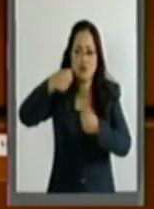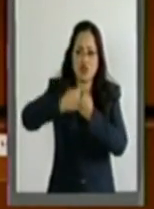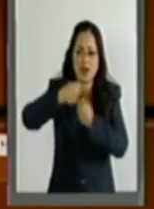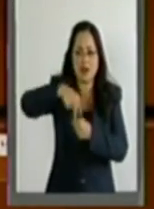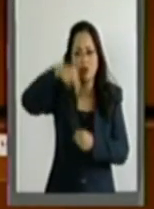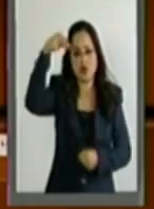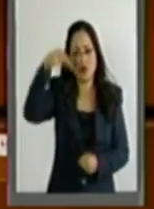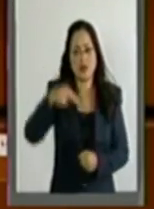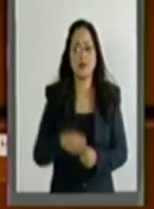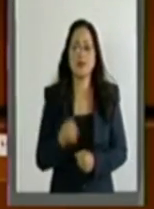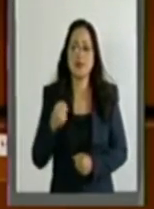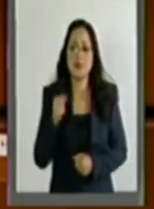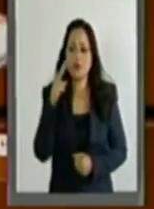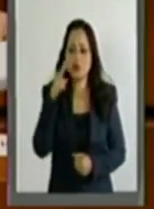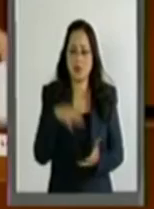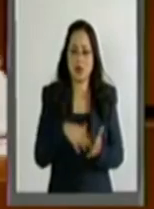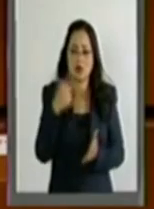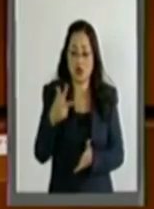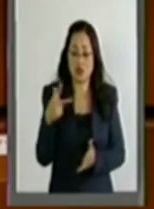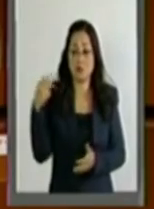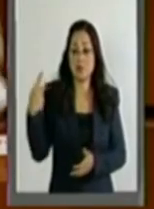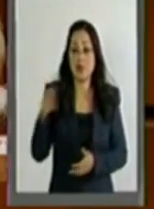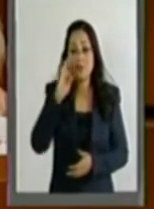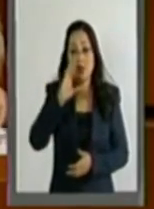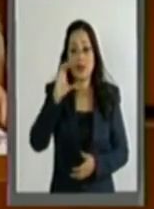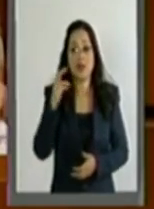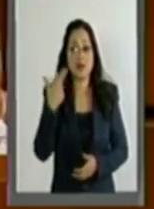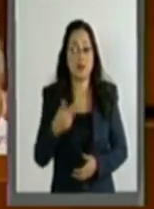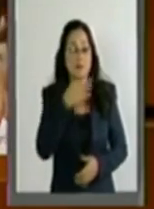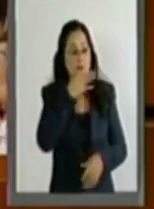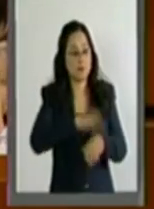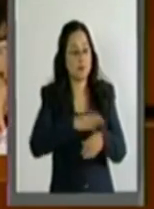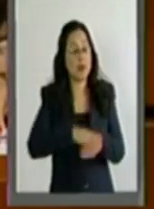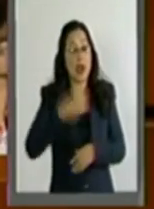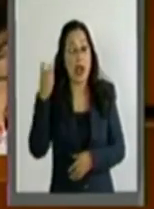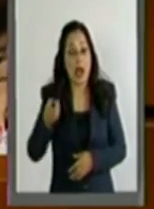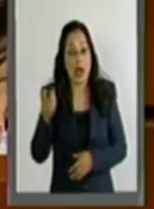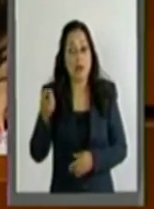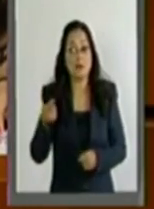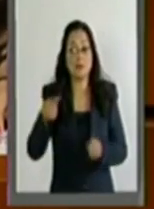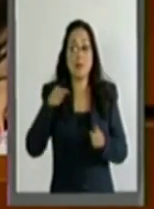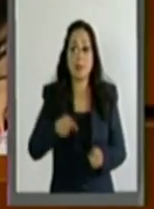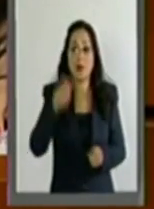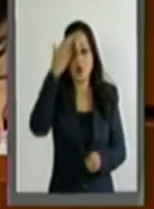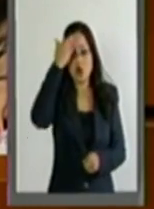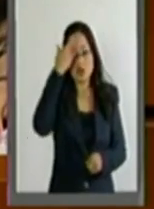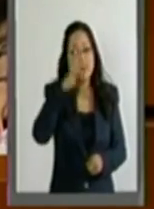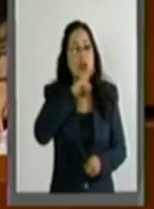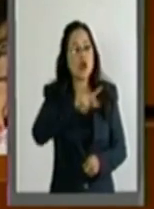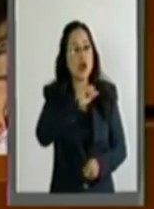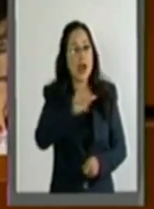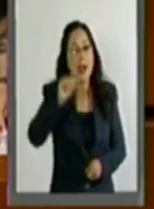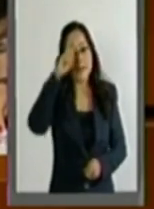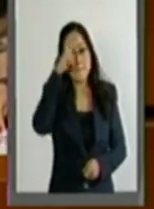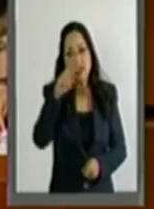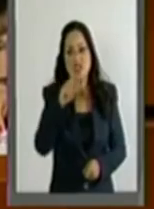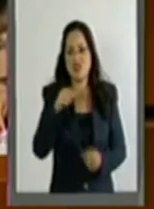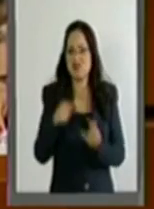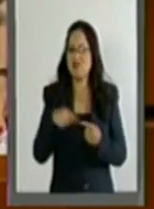En septiembre de 2008, Calderón incluso declaró que McCain conocía mejor a México que Barack